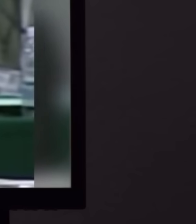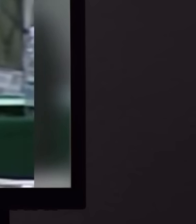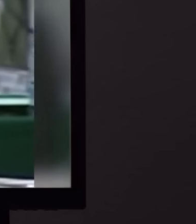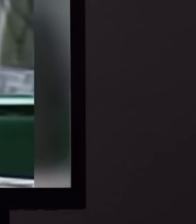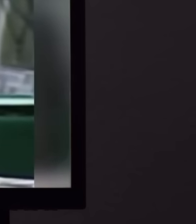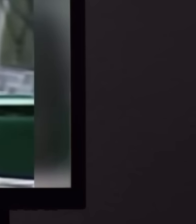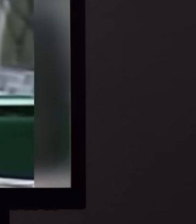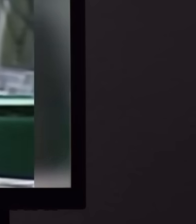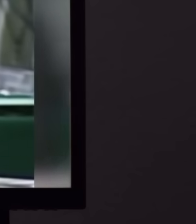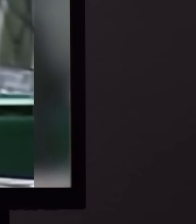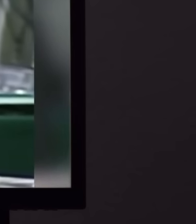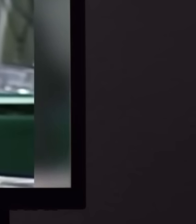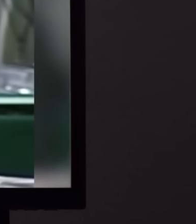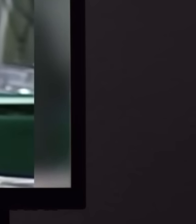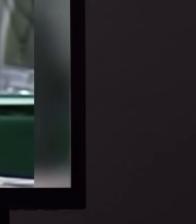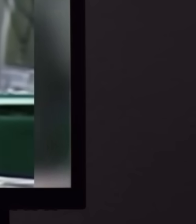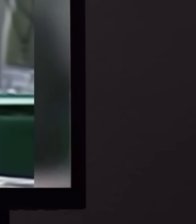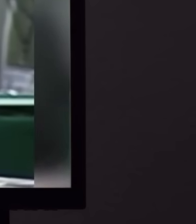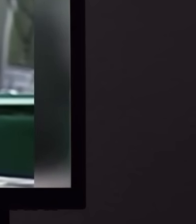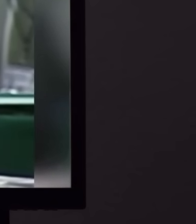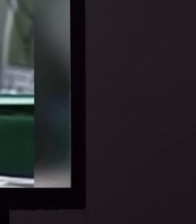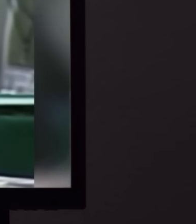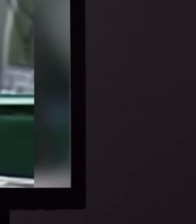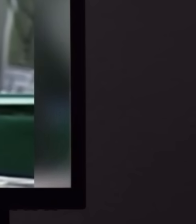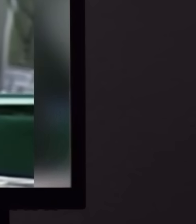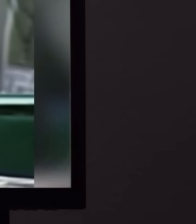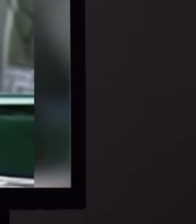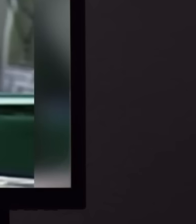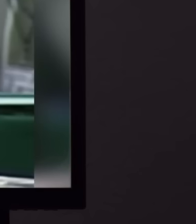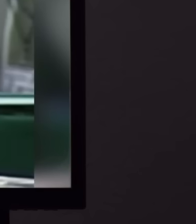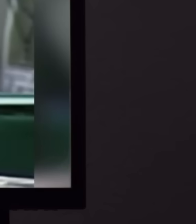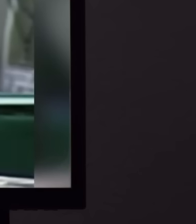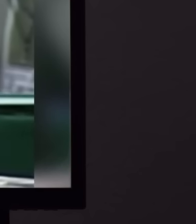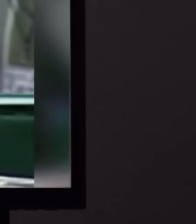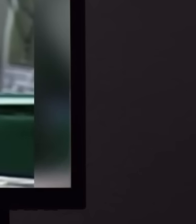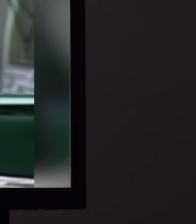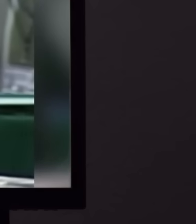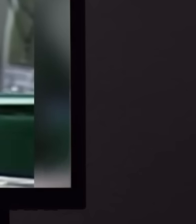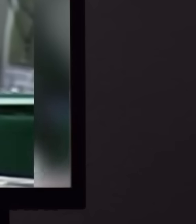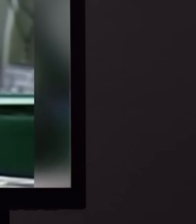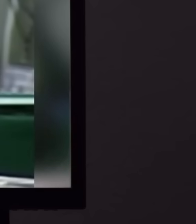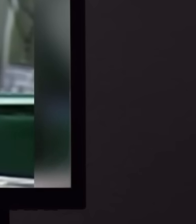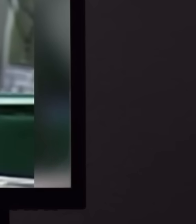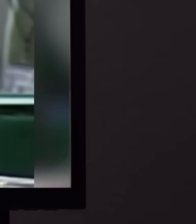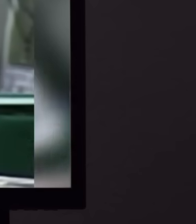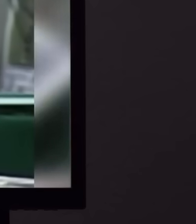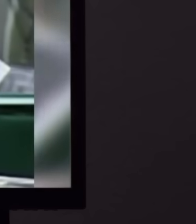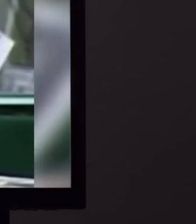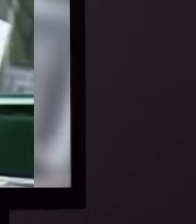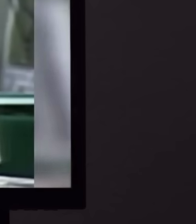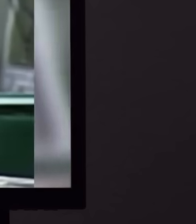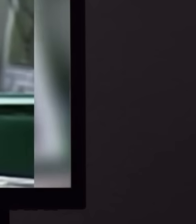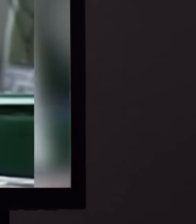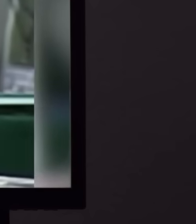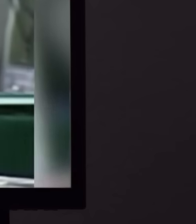144,331. Seguro hay muchos extras que tienes ahí, legales, otros no, pero sería bueno que nos explicaras cómo haces para tener una